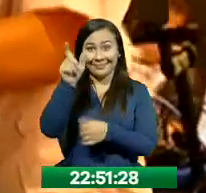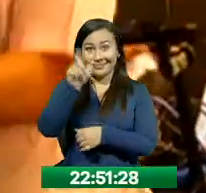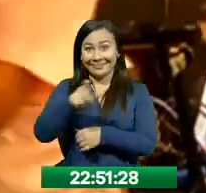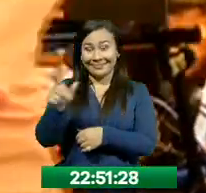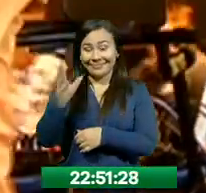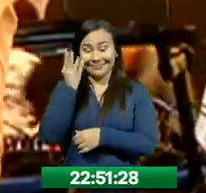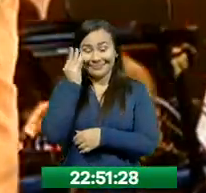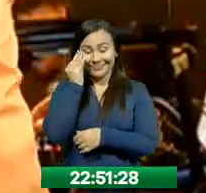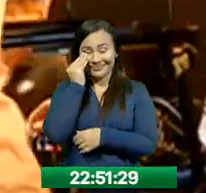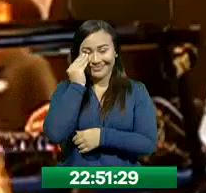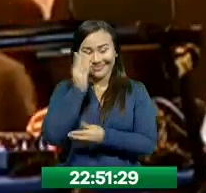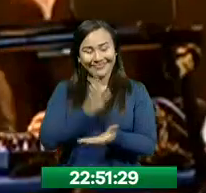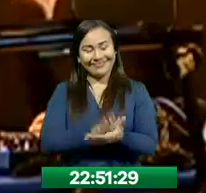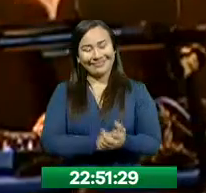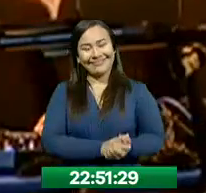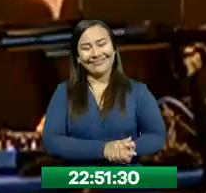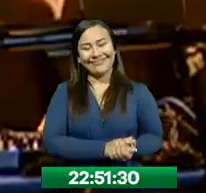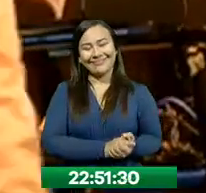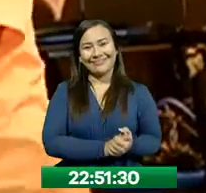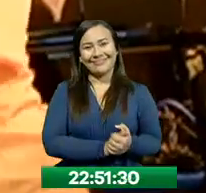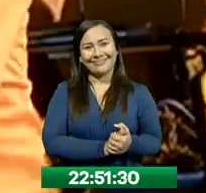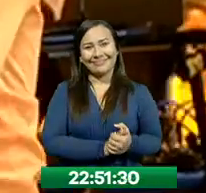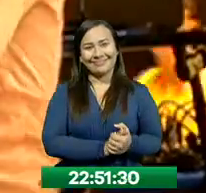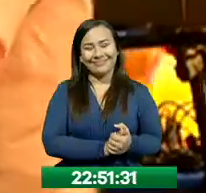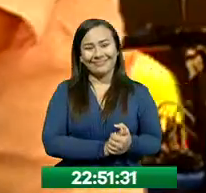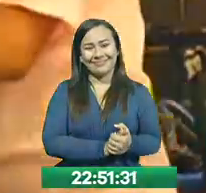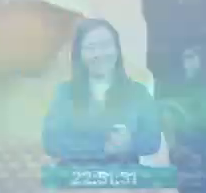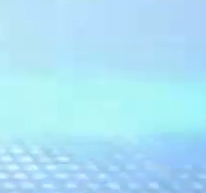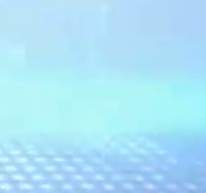Informó Carlos Julio Gurumendi.